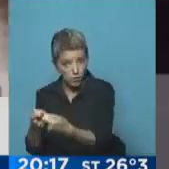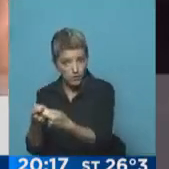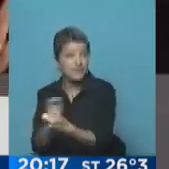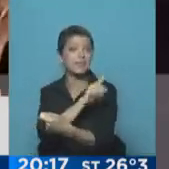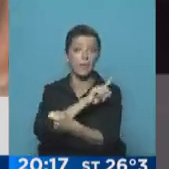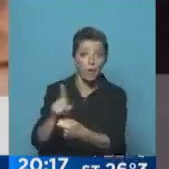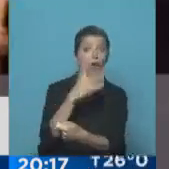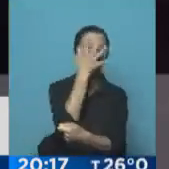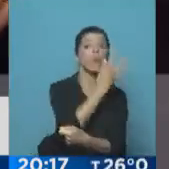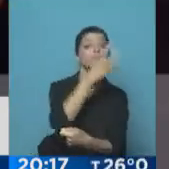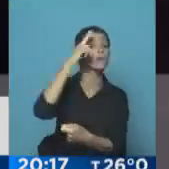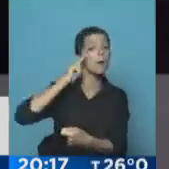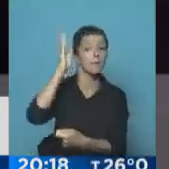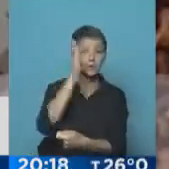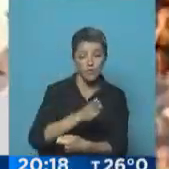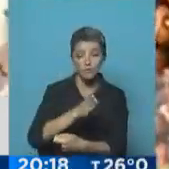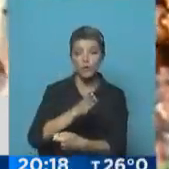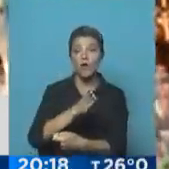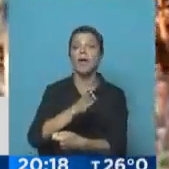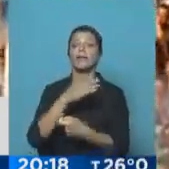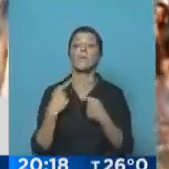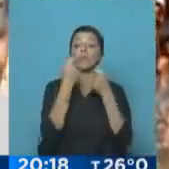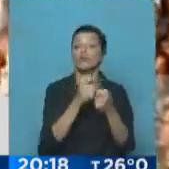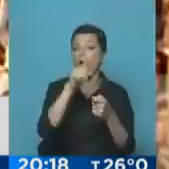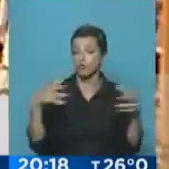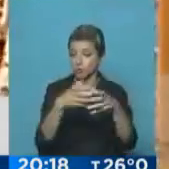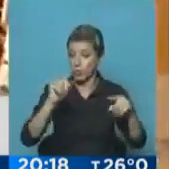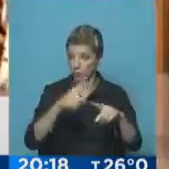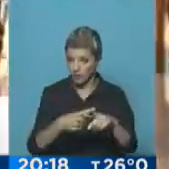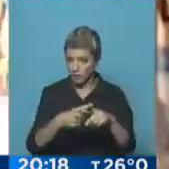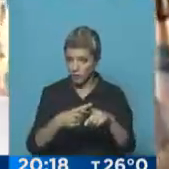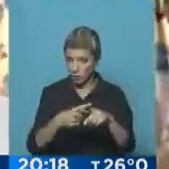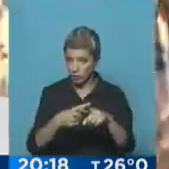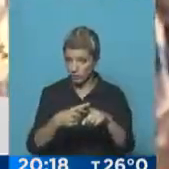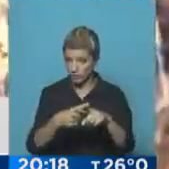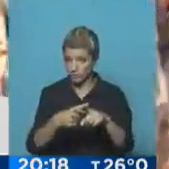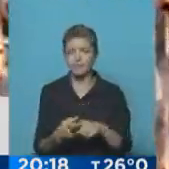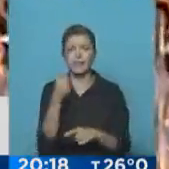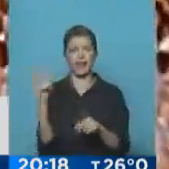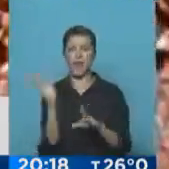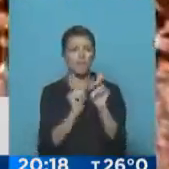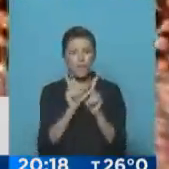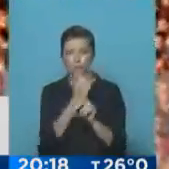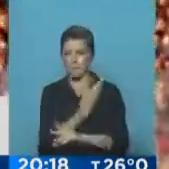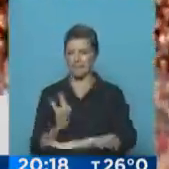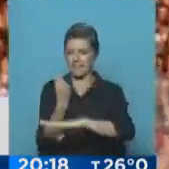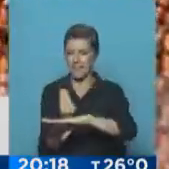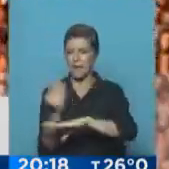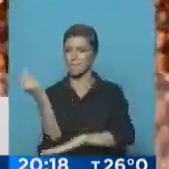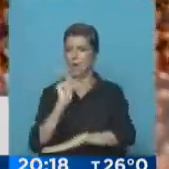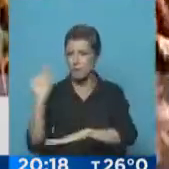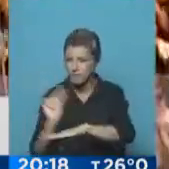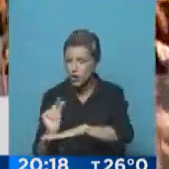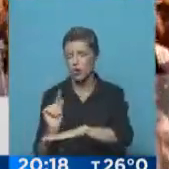ni tampoco el 49% que lo hizo por nosotros. No lo merecía ningún argentino